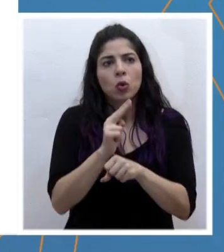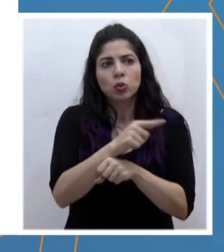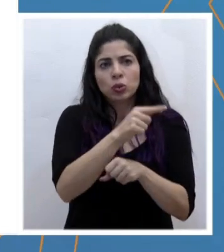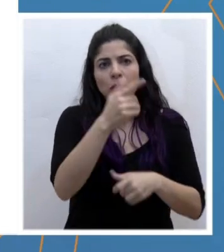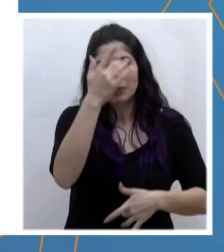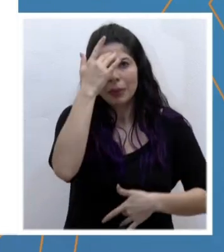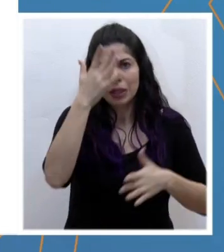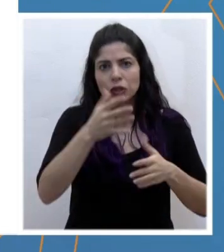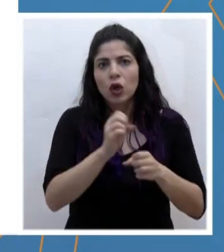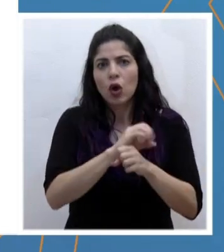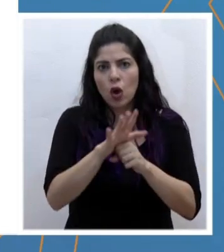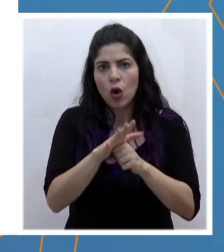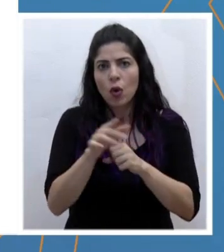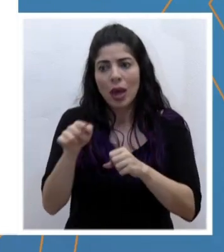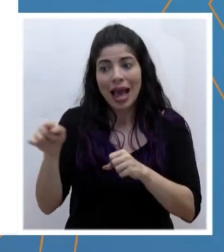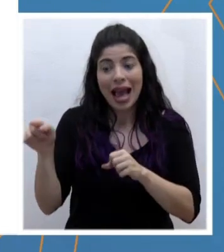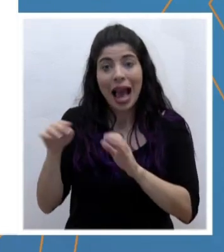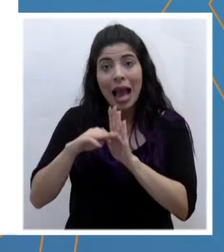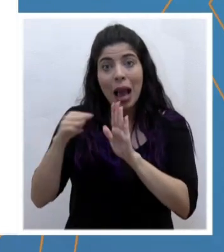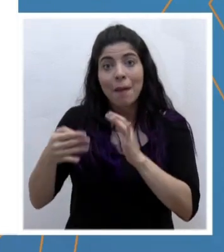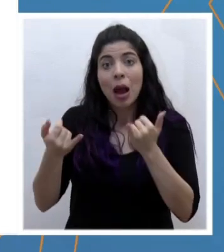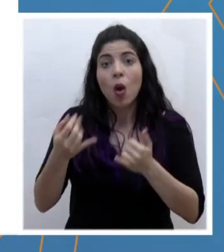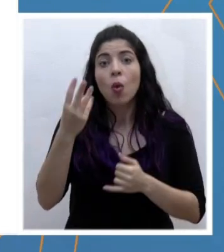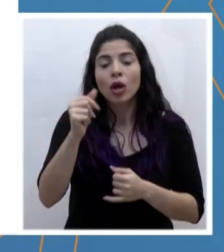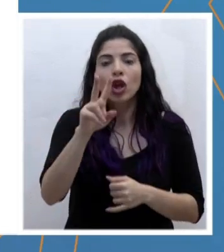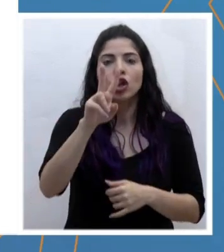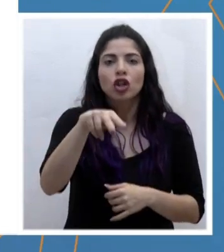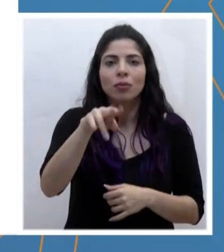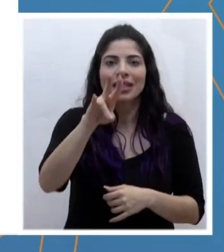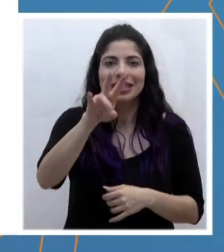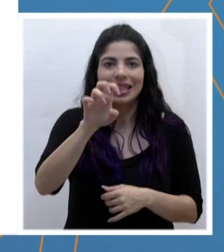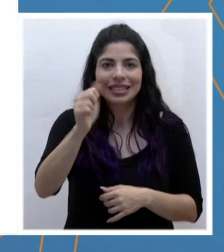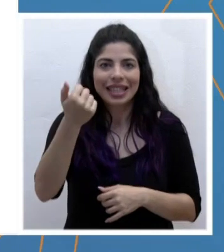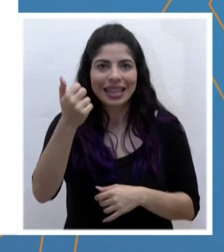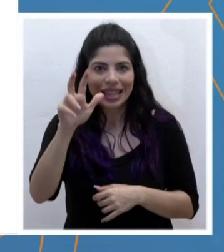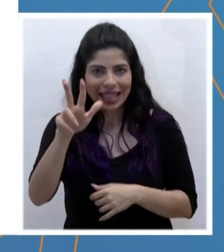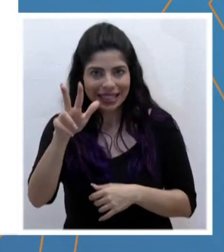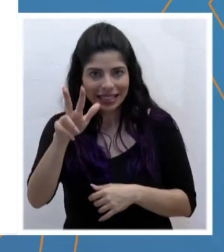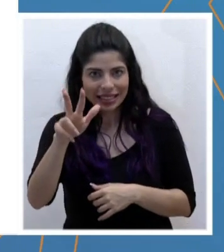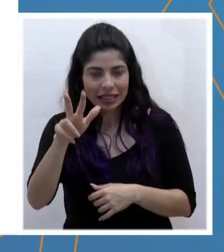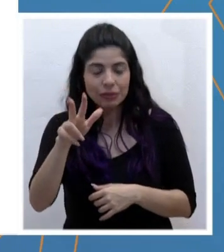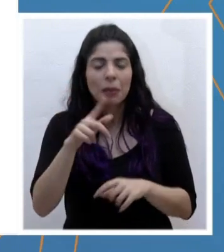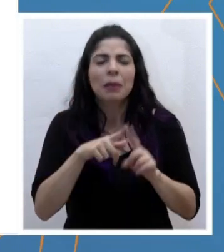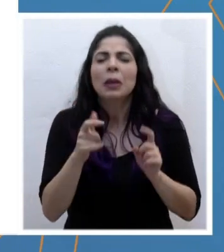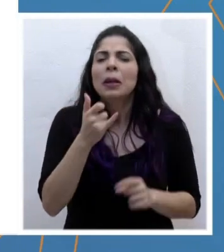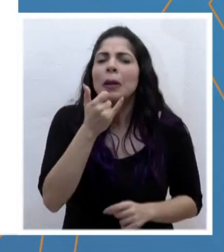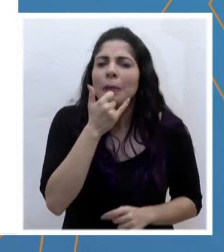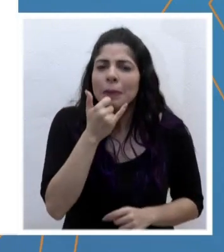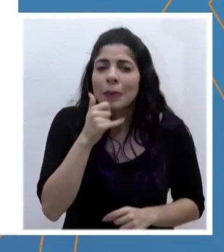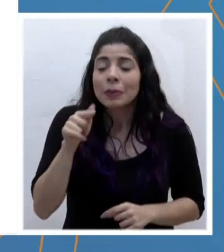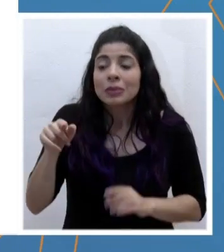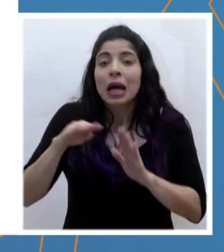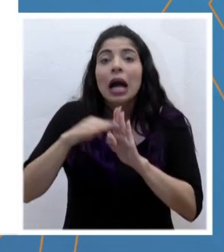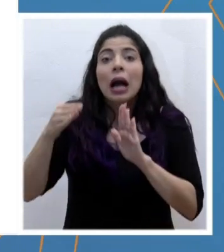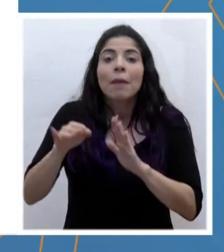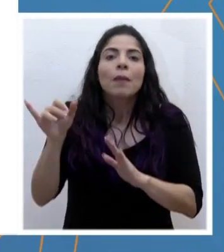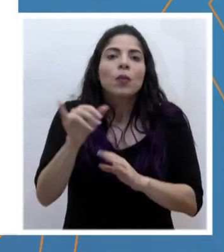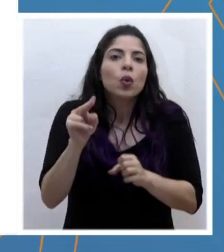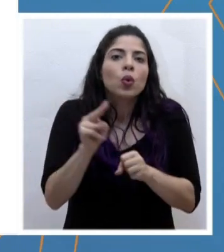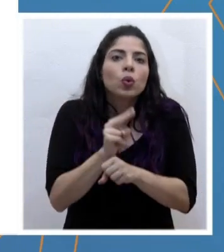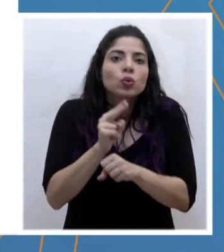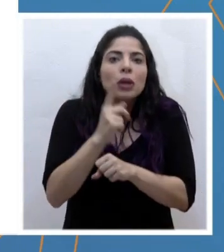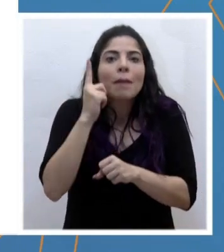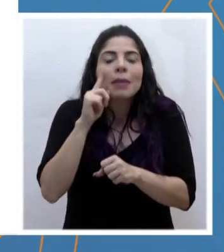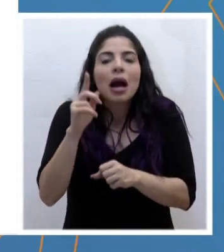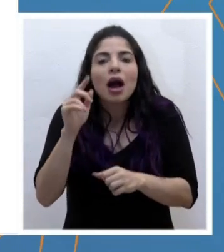pacientes COVID, las cuales actualmente son 2.713. Lo que pasa aquí es que estas camas también se usan para la